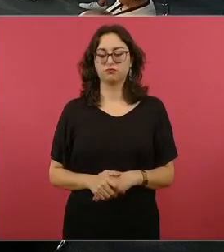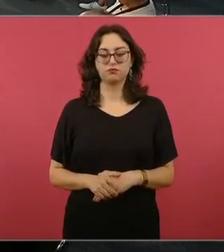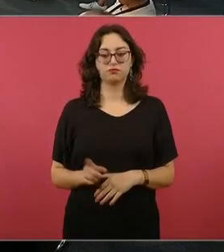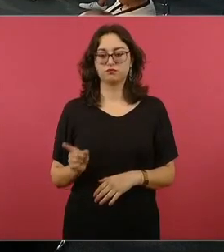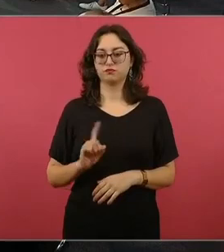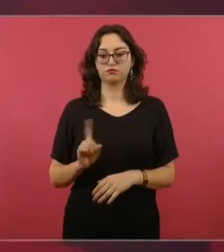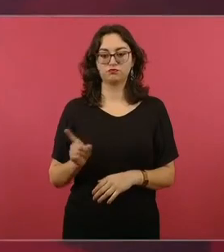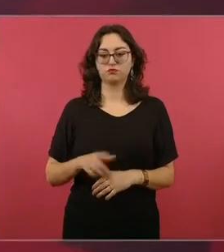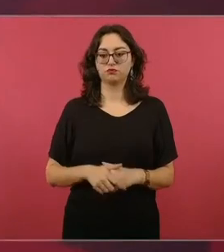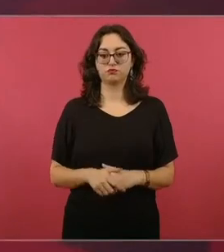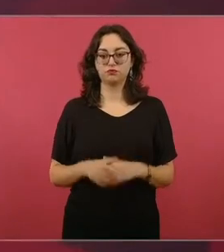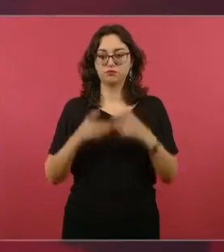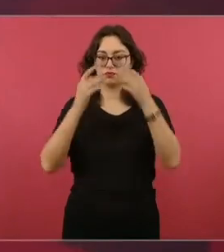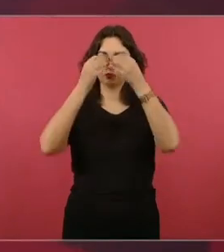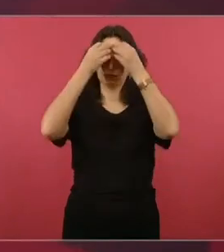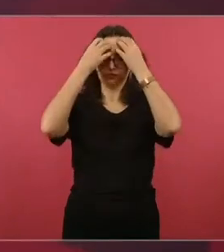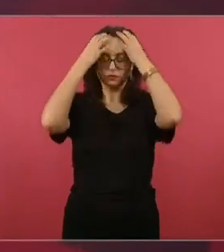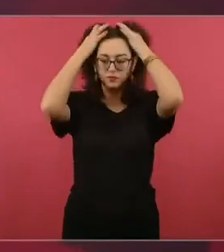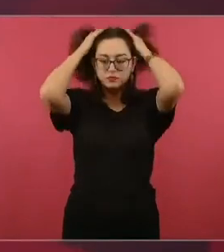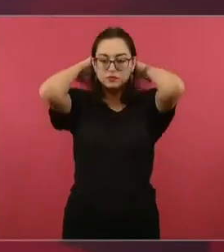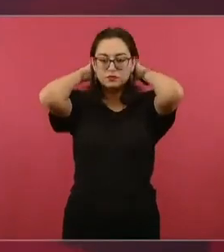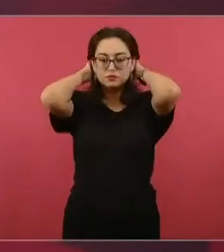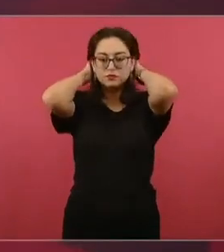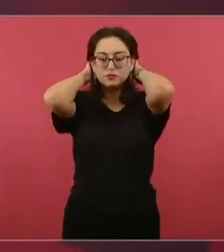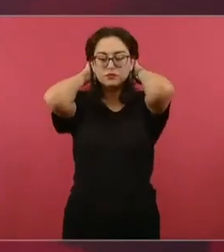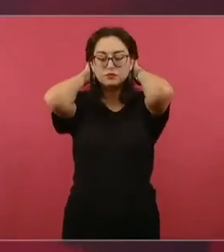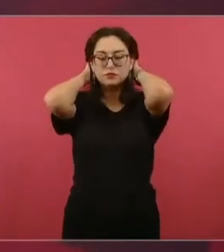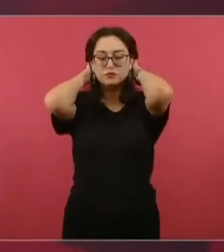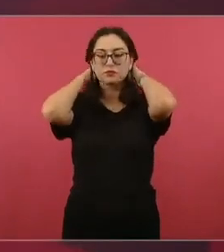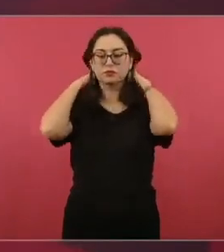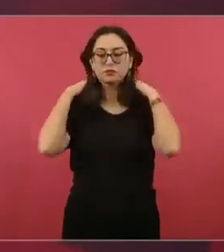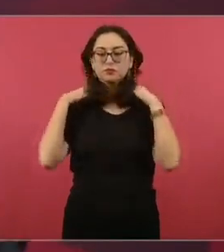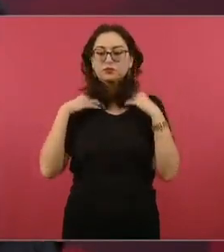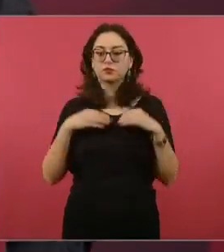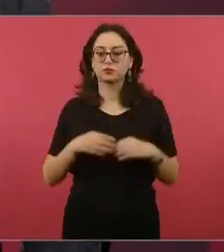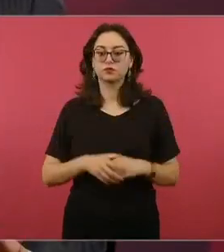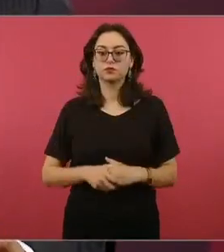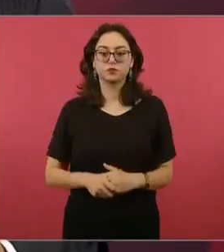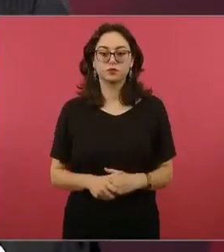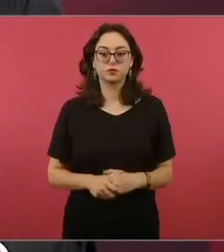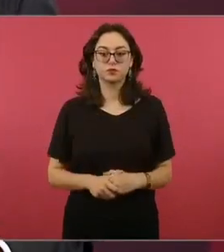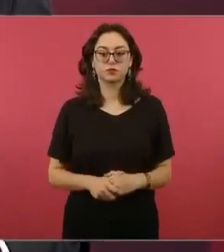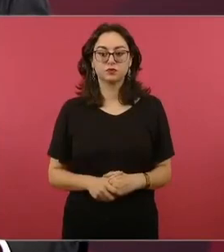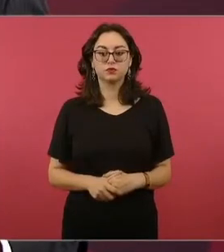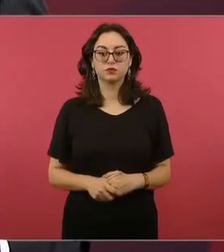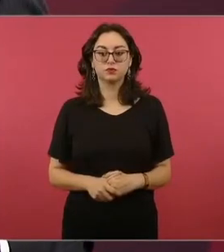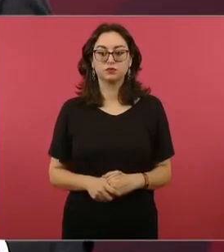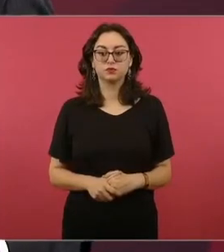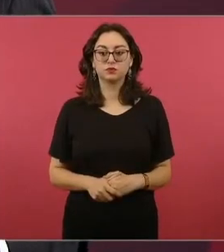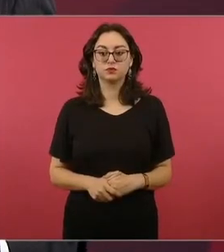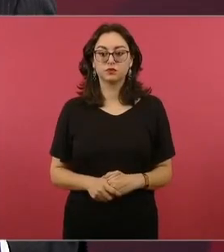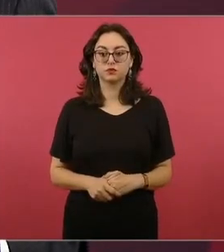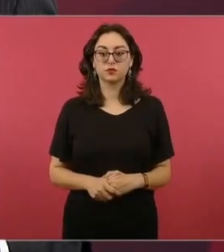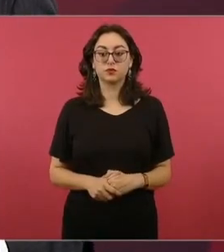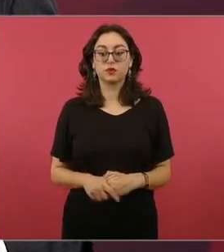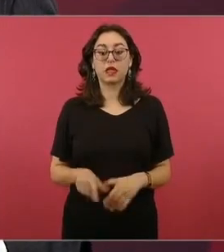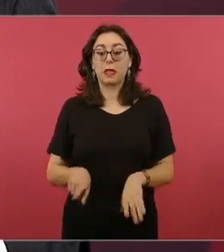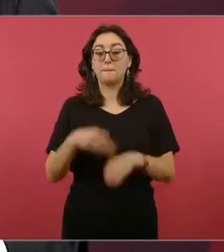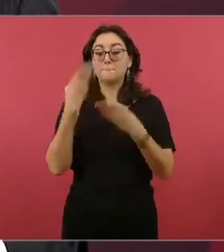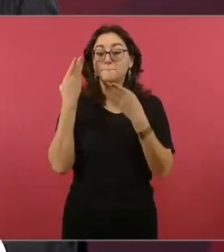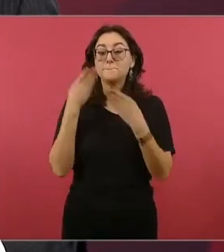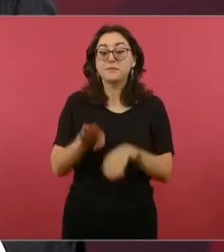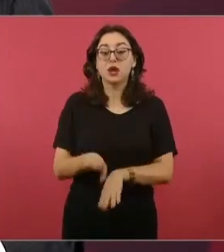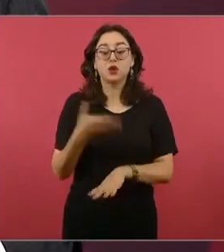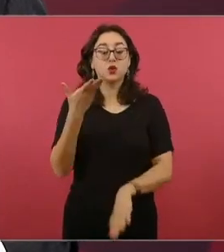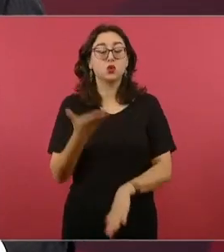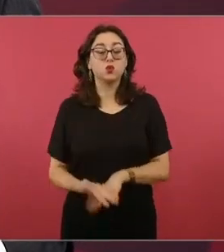No. Bueno, ya nos vamos a acordar. Pero es un de los bancos más importantes.